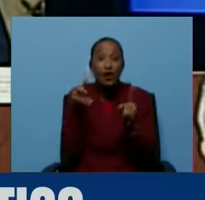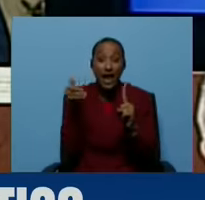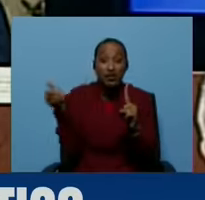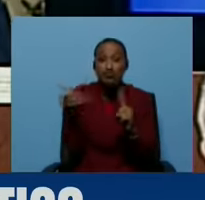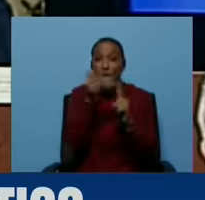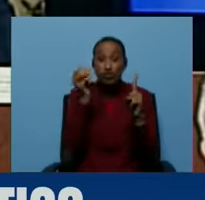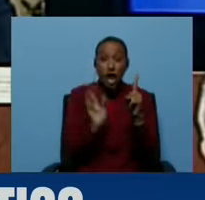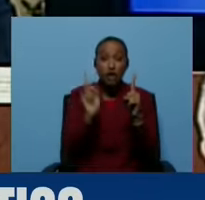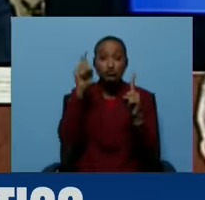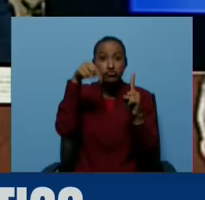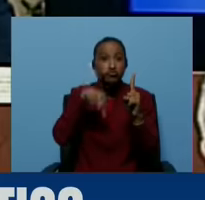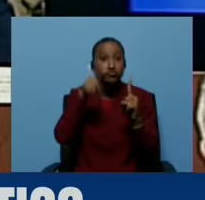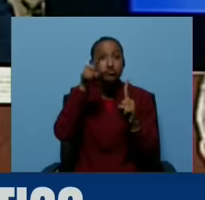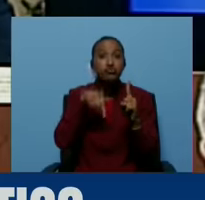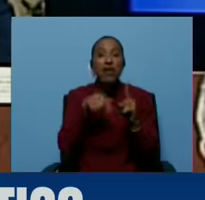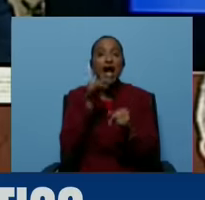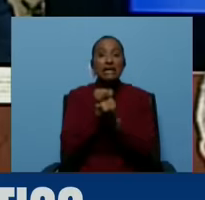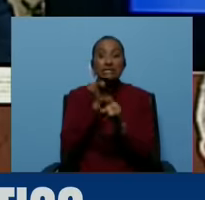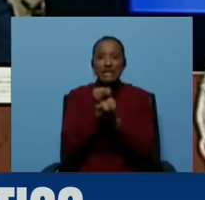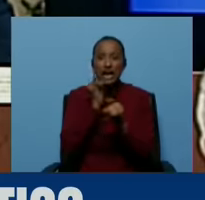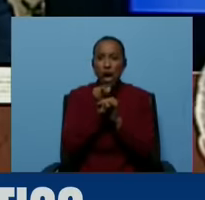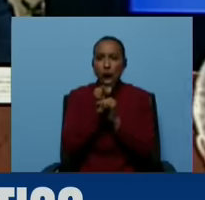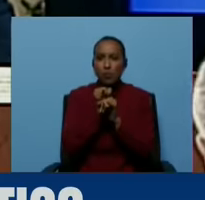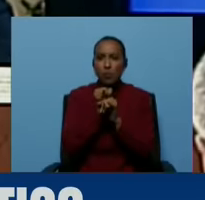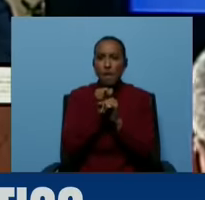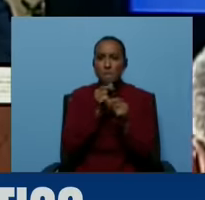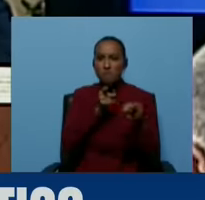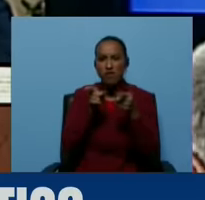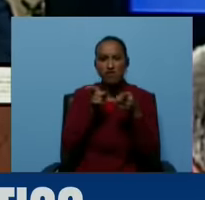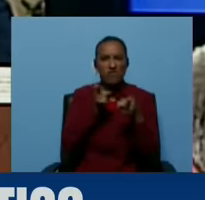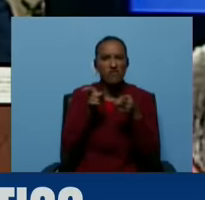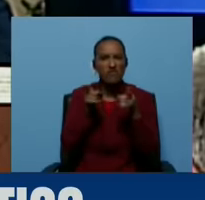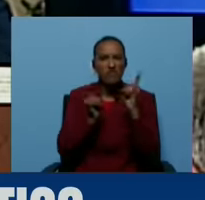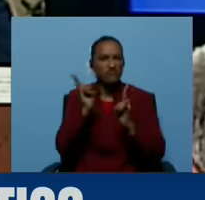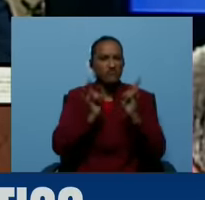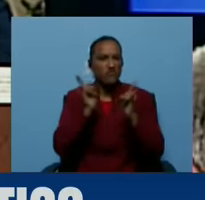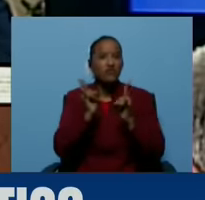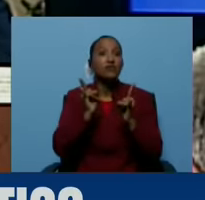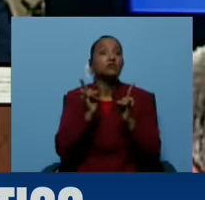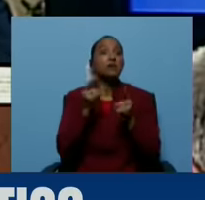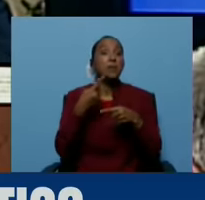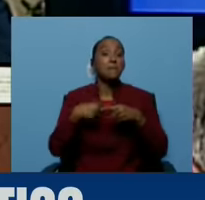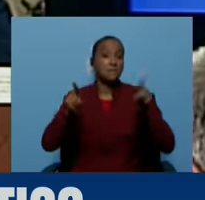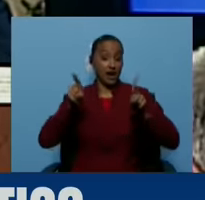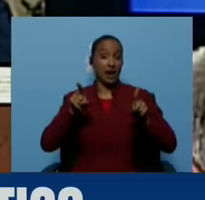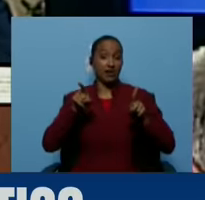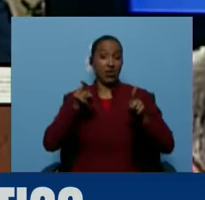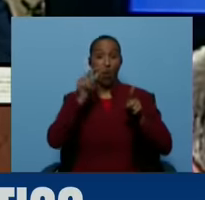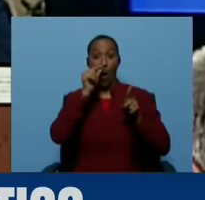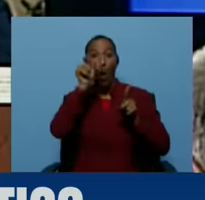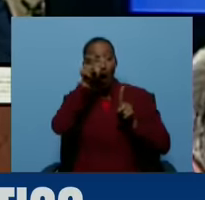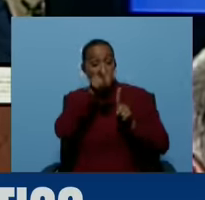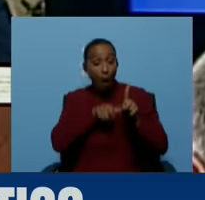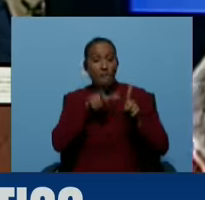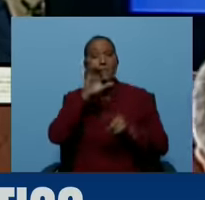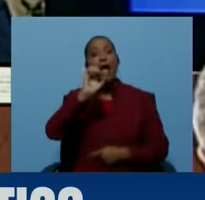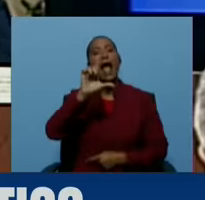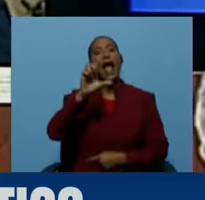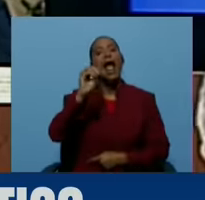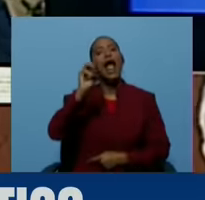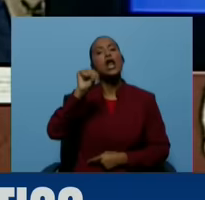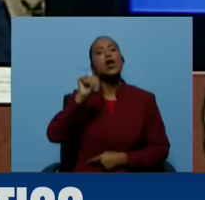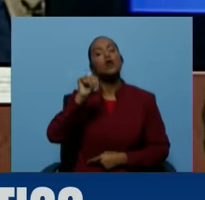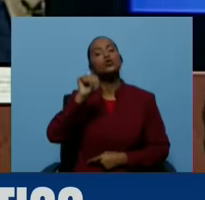precedentes. Pero el señor Elon Musk, no contento con lo que el golpe que